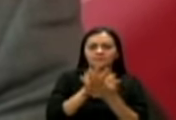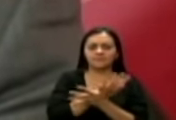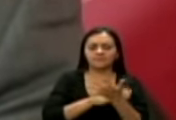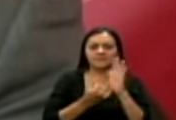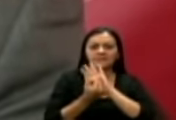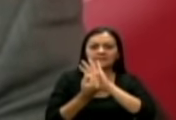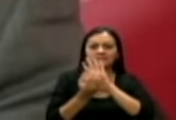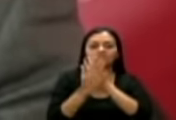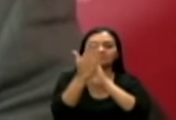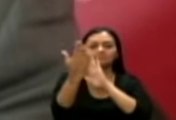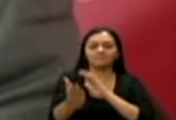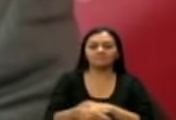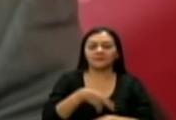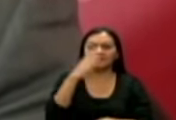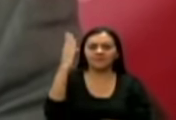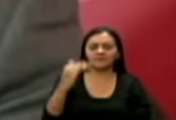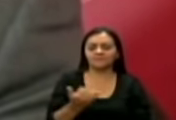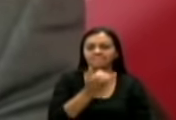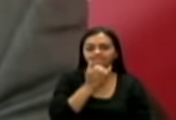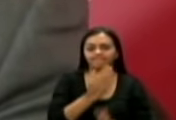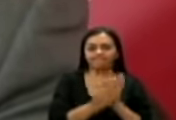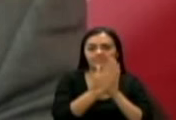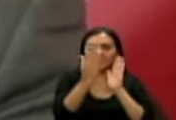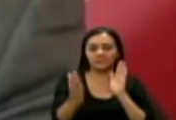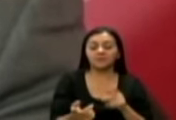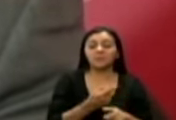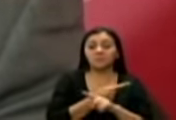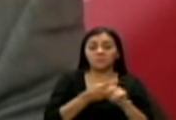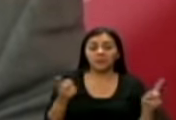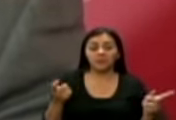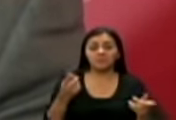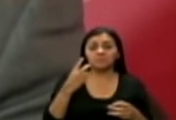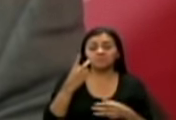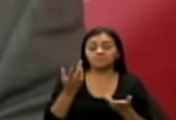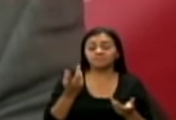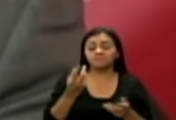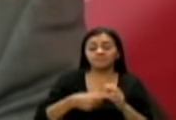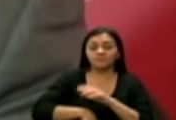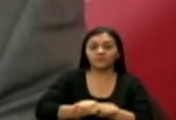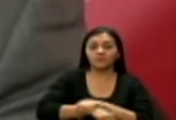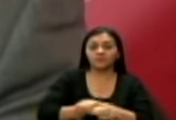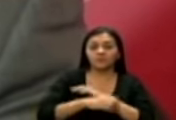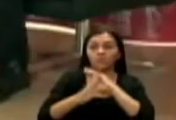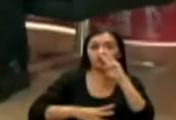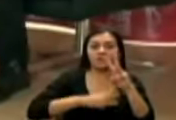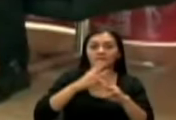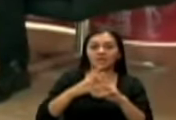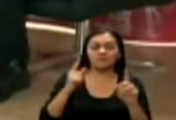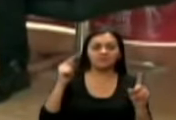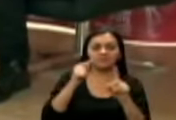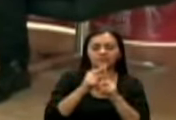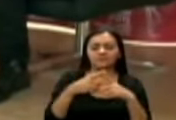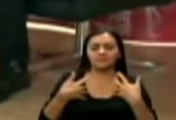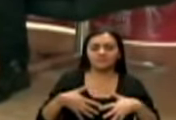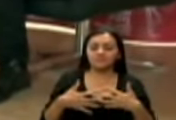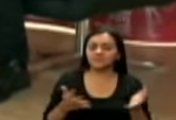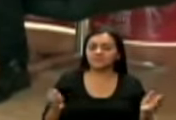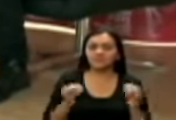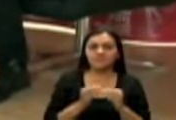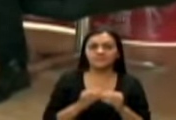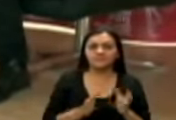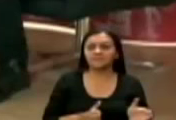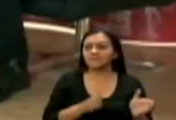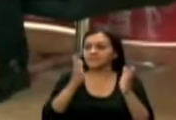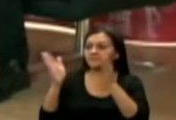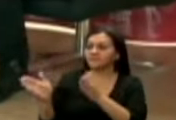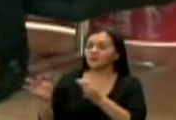del gobierno eso. Y además repercutió sobre el Mundial de Fútbol, ¿no? Bueno, justamente del tema del Mundial de